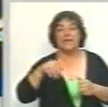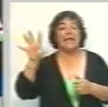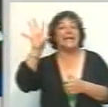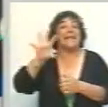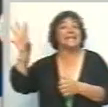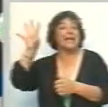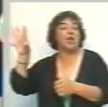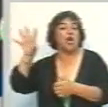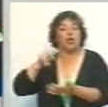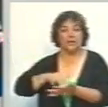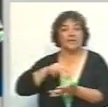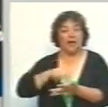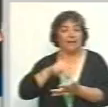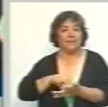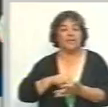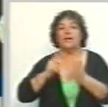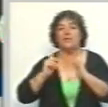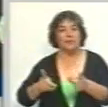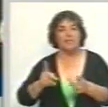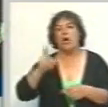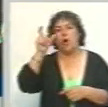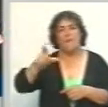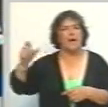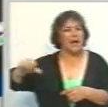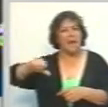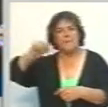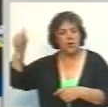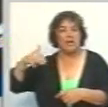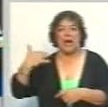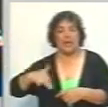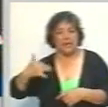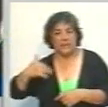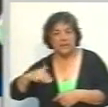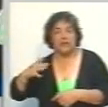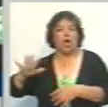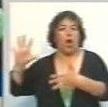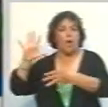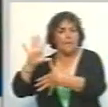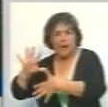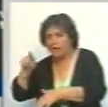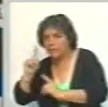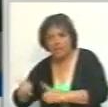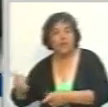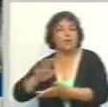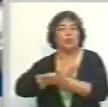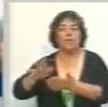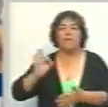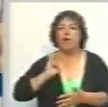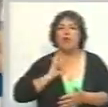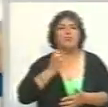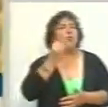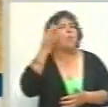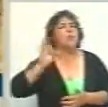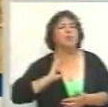la provincia y con muchísimos campeones argentinos, campeones panamericanos que van a estar en esta nueva edición. ¿Cuántas ediciones ya se